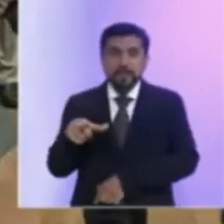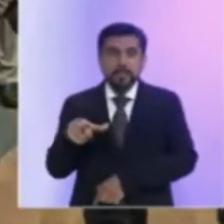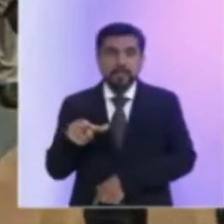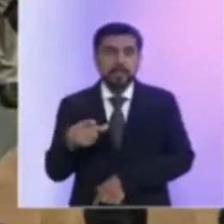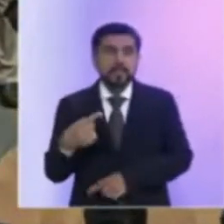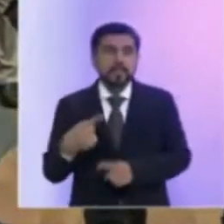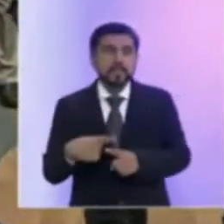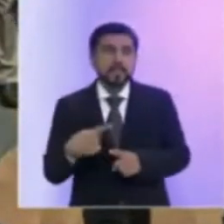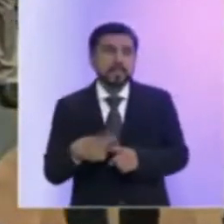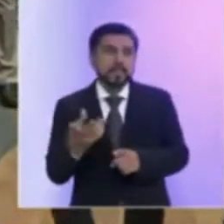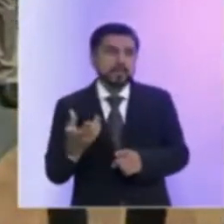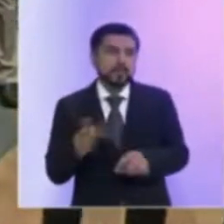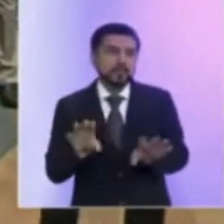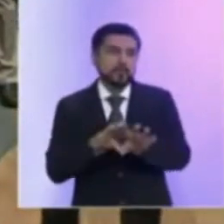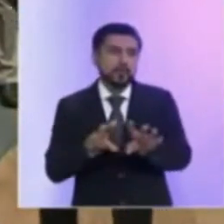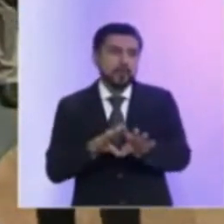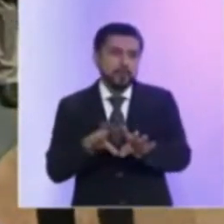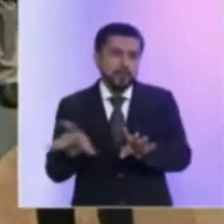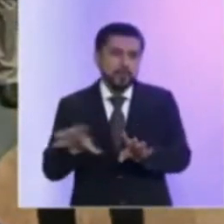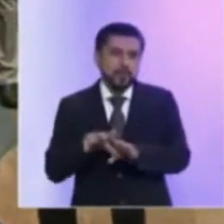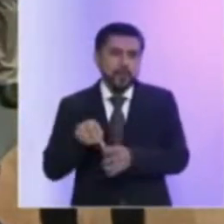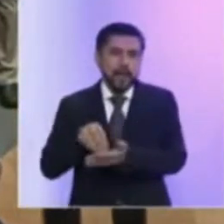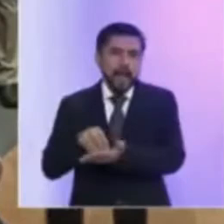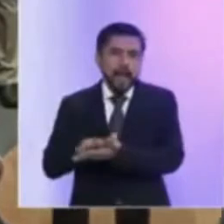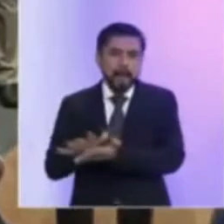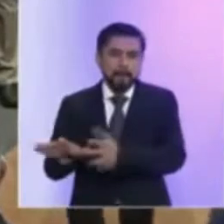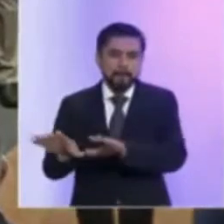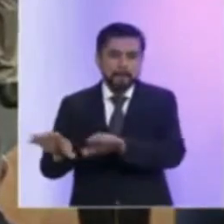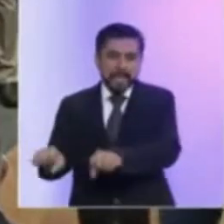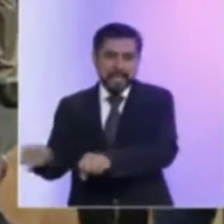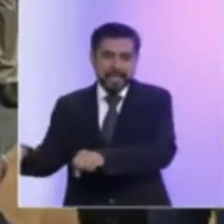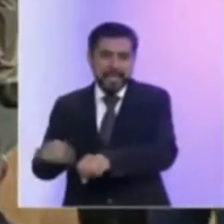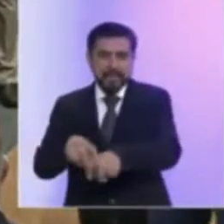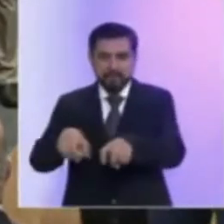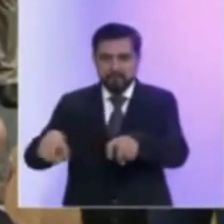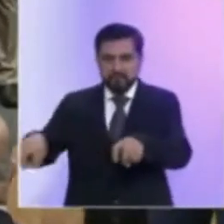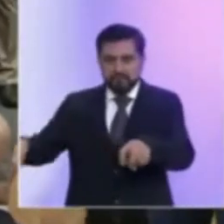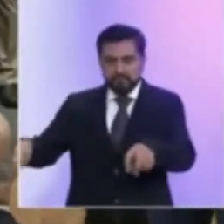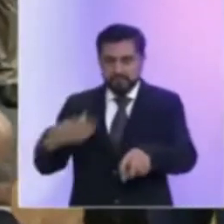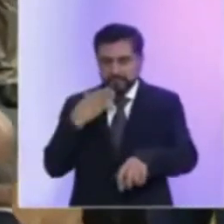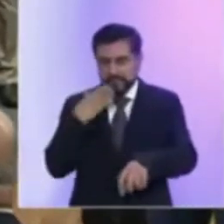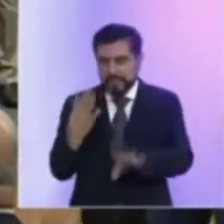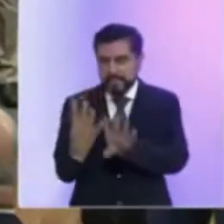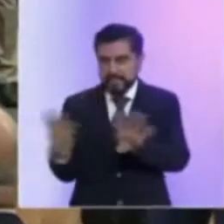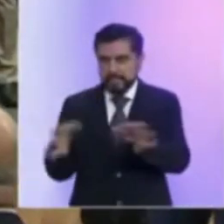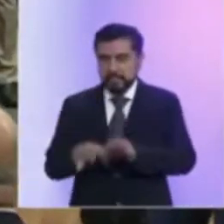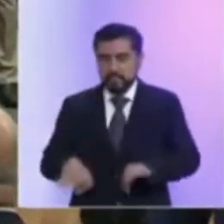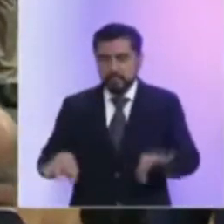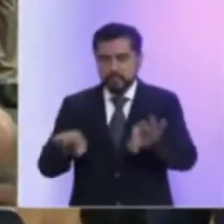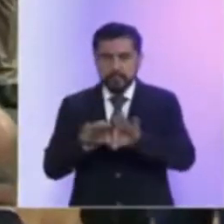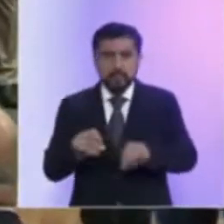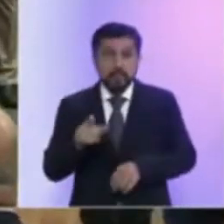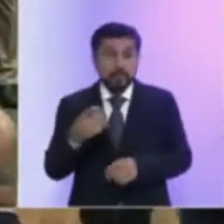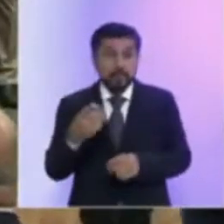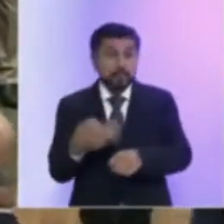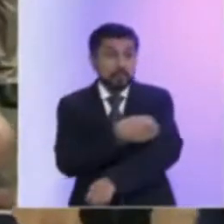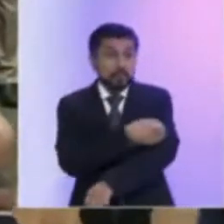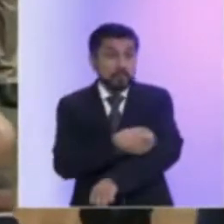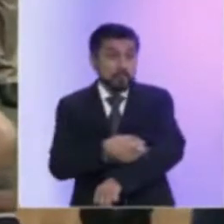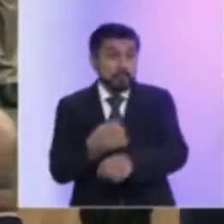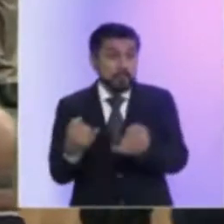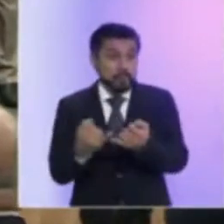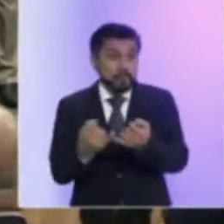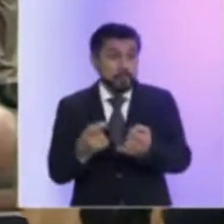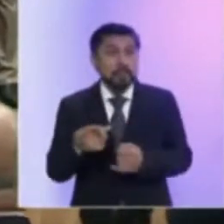están los lugares reservados para sus hijos. Y no podemos dejar de mencionar junto a su familia a Ifigenia atrás, ¿verdad? Martínez. Sí, ya la estamos viendo.